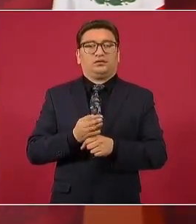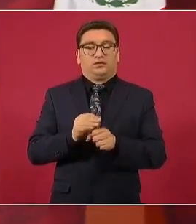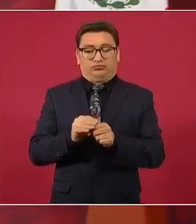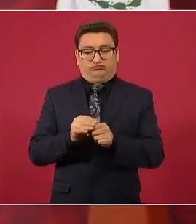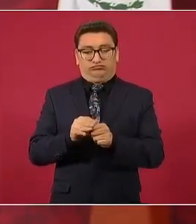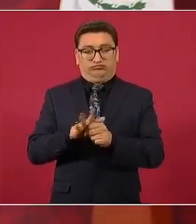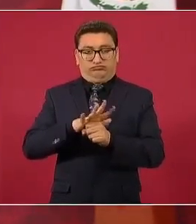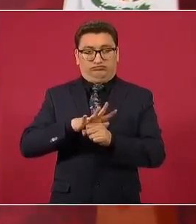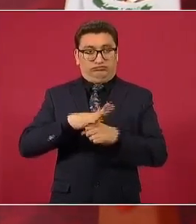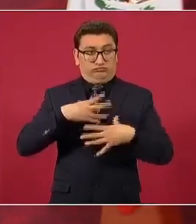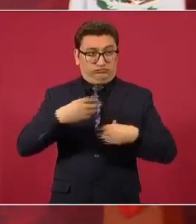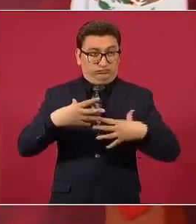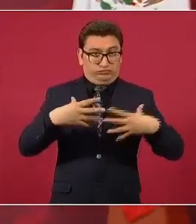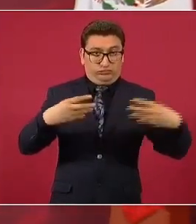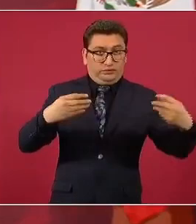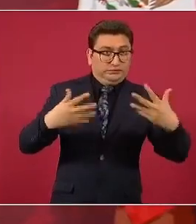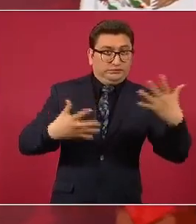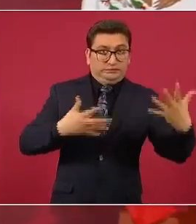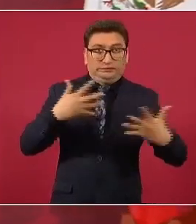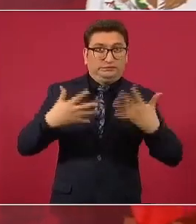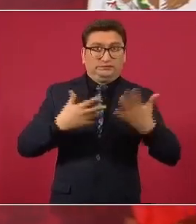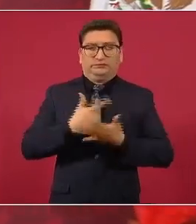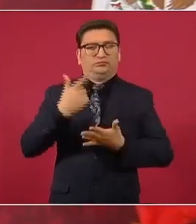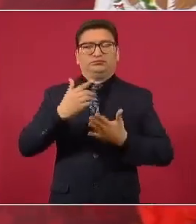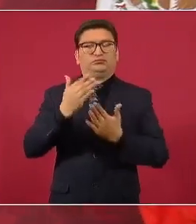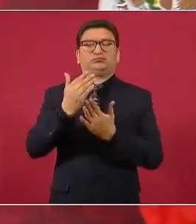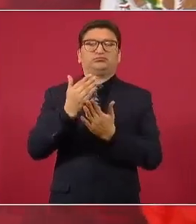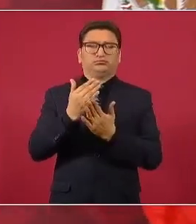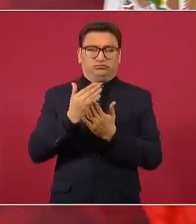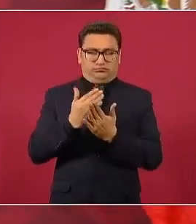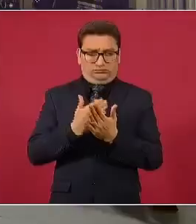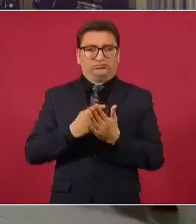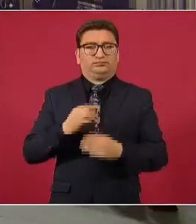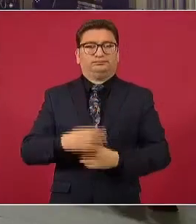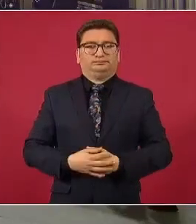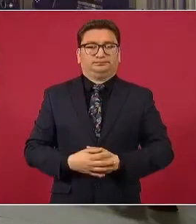tanta presión por la pandemia, ¿no? Muy bien.